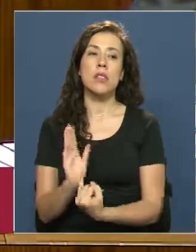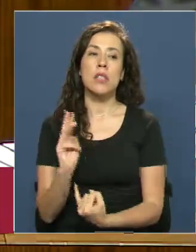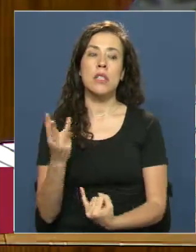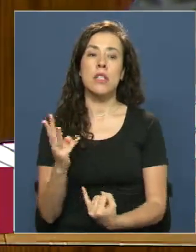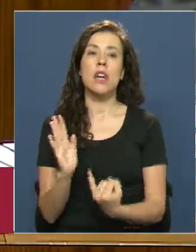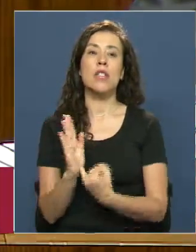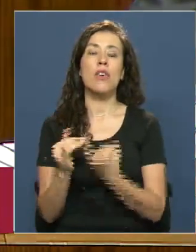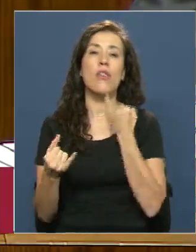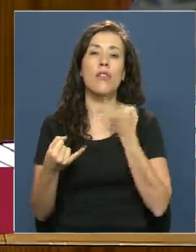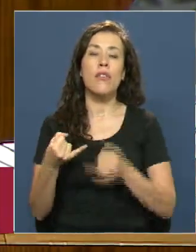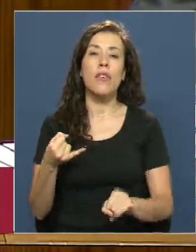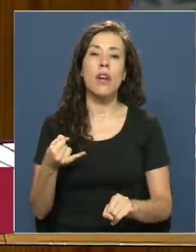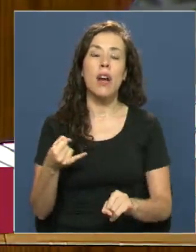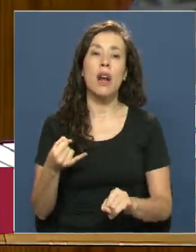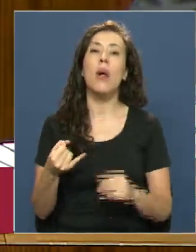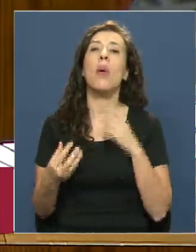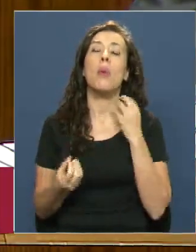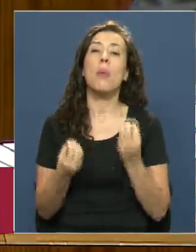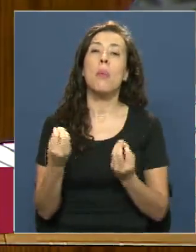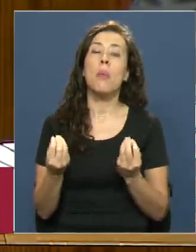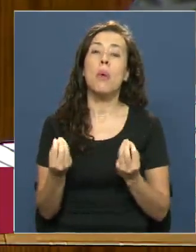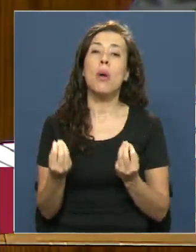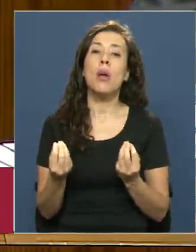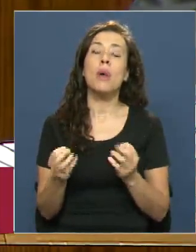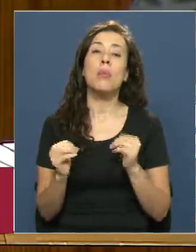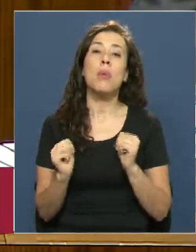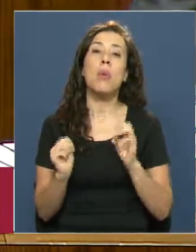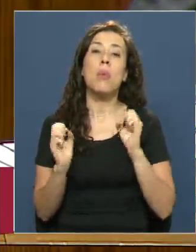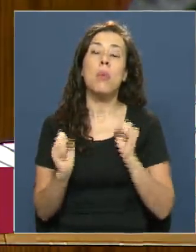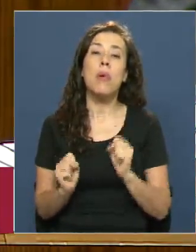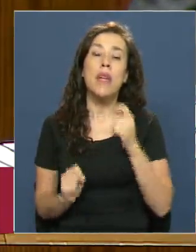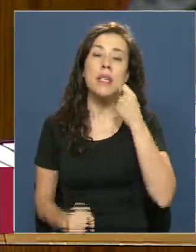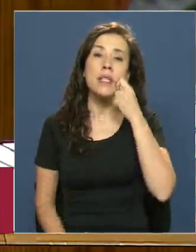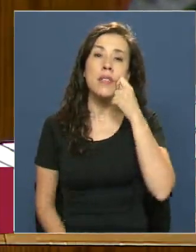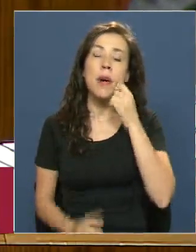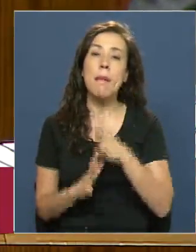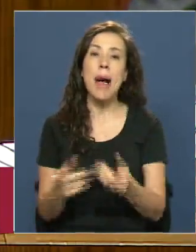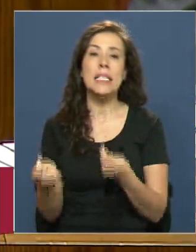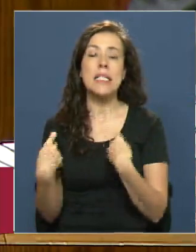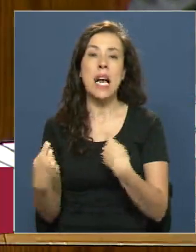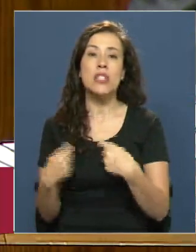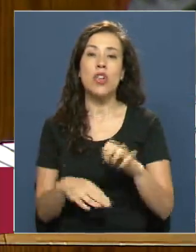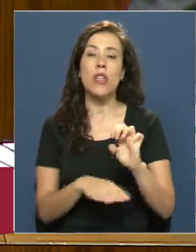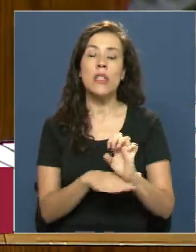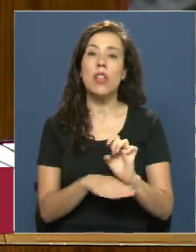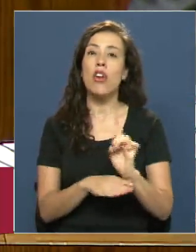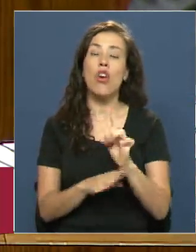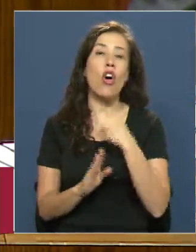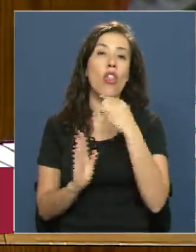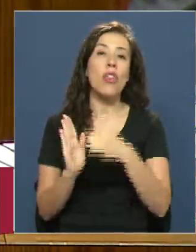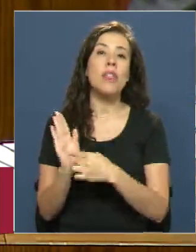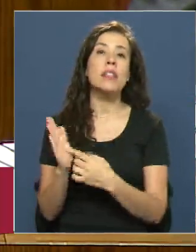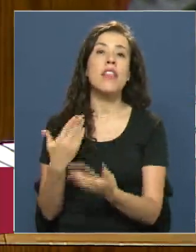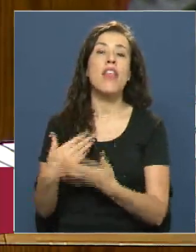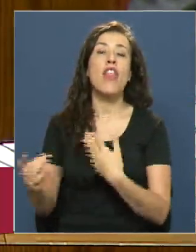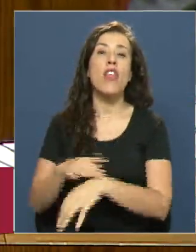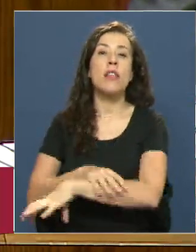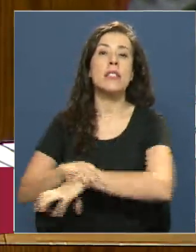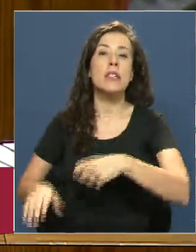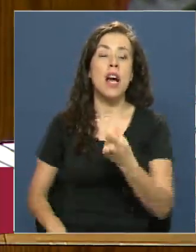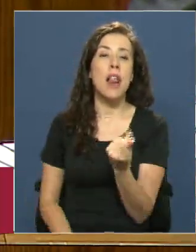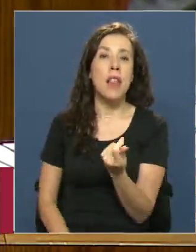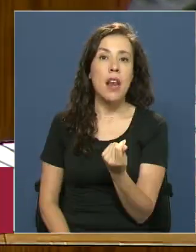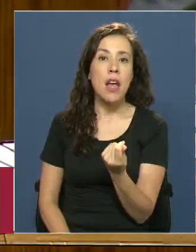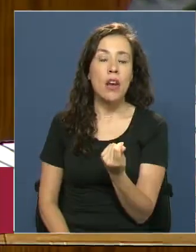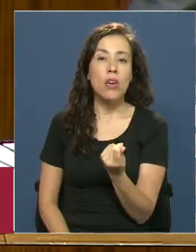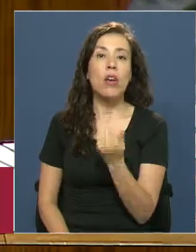tercero, inciso final, toda vez que posiblemente pudiese significar un mayor gasto fiscal sin indicar la fuente de financiamiento. Y